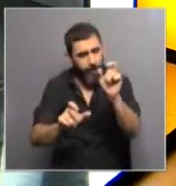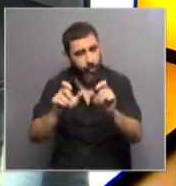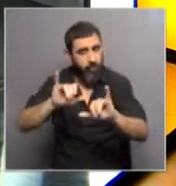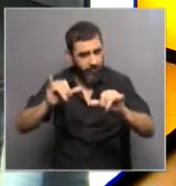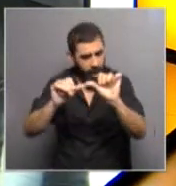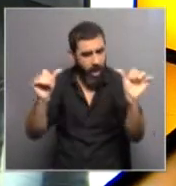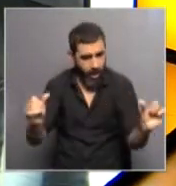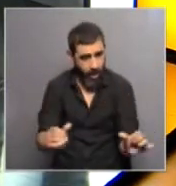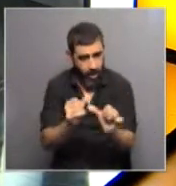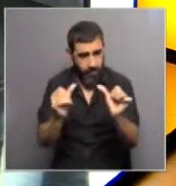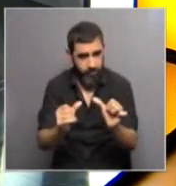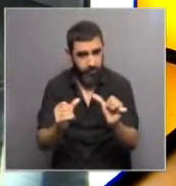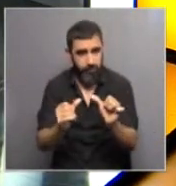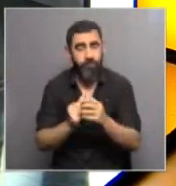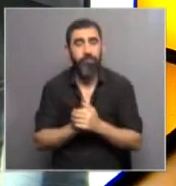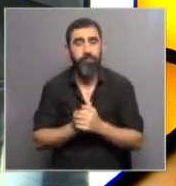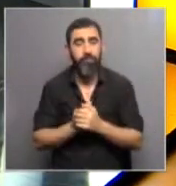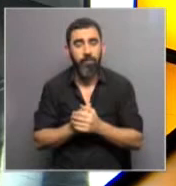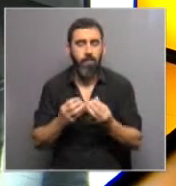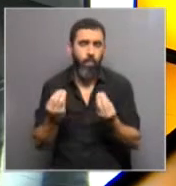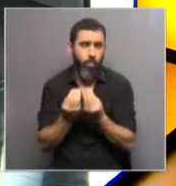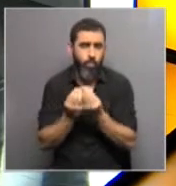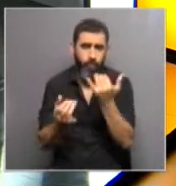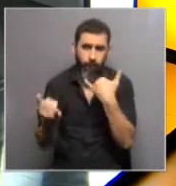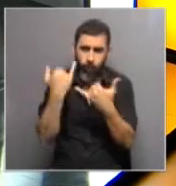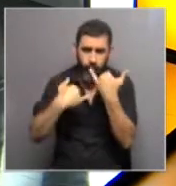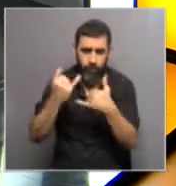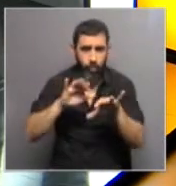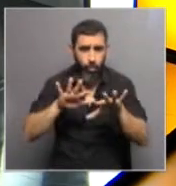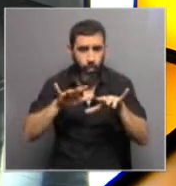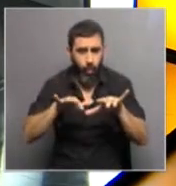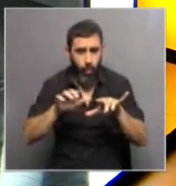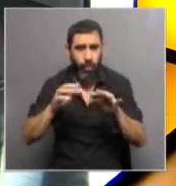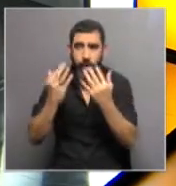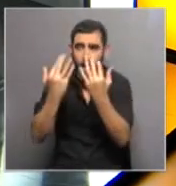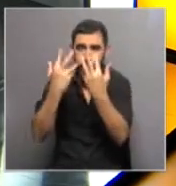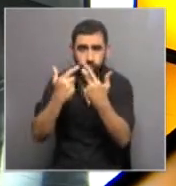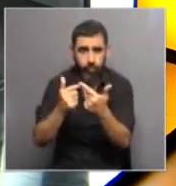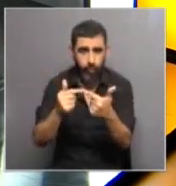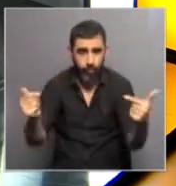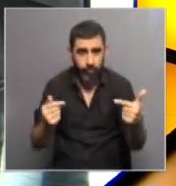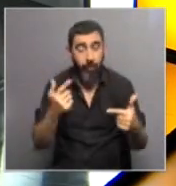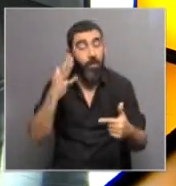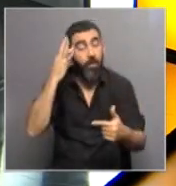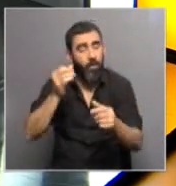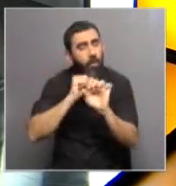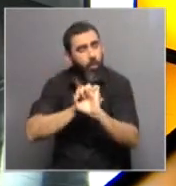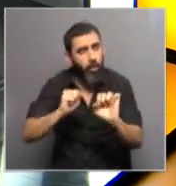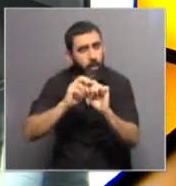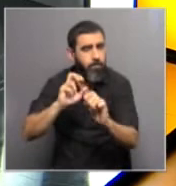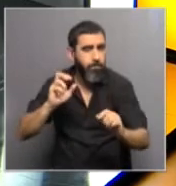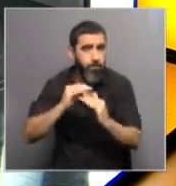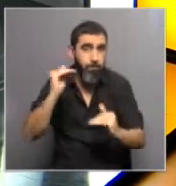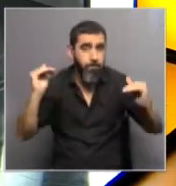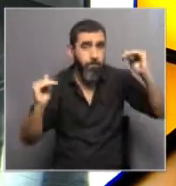aplicando muchas aplicaciones informáticas y temas de automatización, pero creemos que hay posibilidad de dar un salto mayor